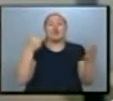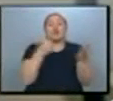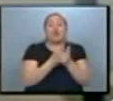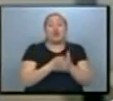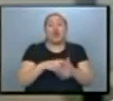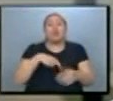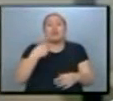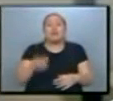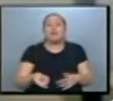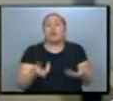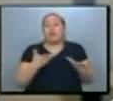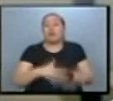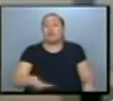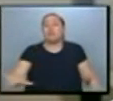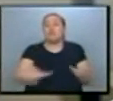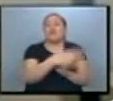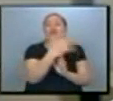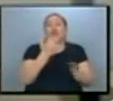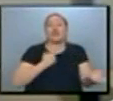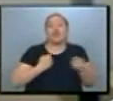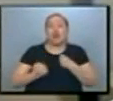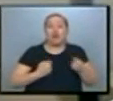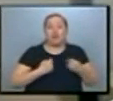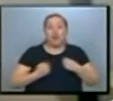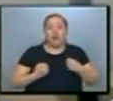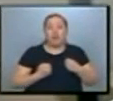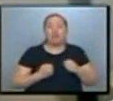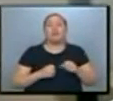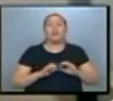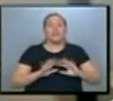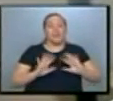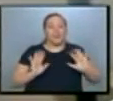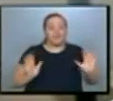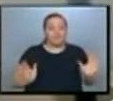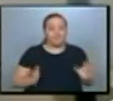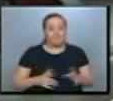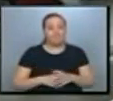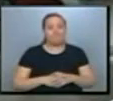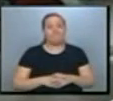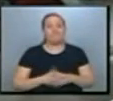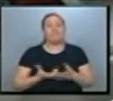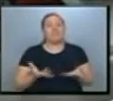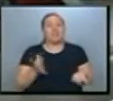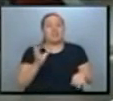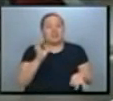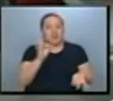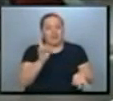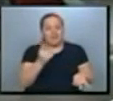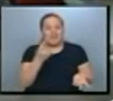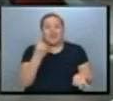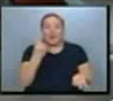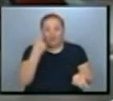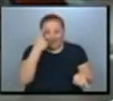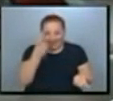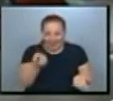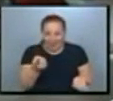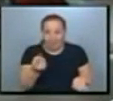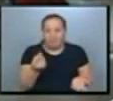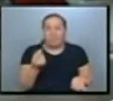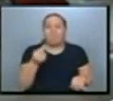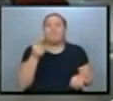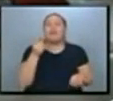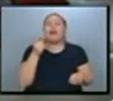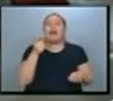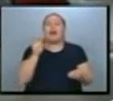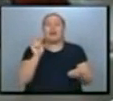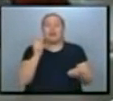asustó y que se fue corriendo, algo que por supuesto es de difícil creer para quienes han intervenido